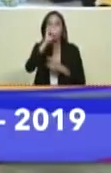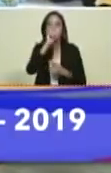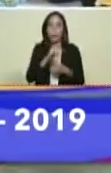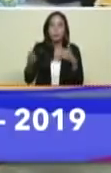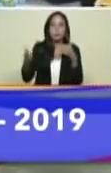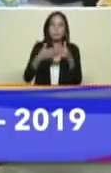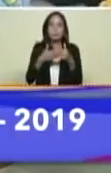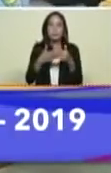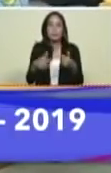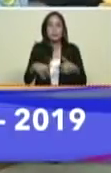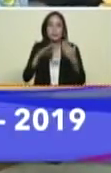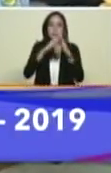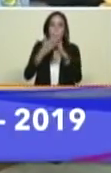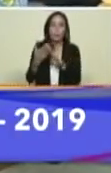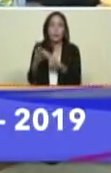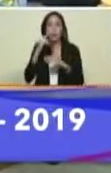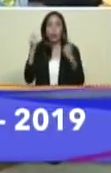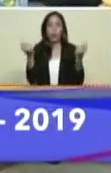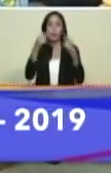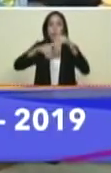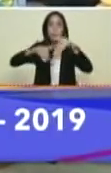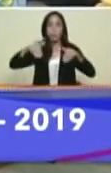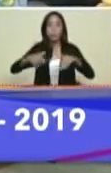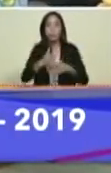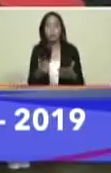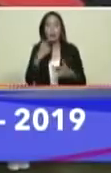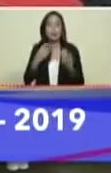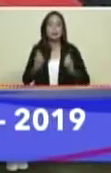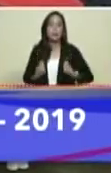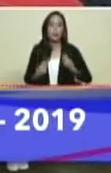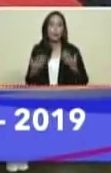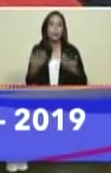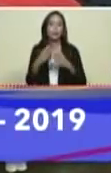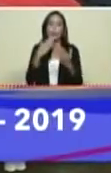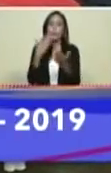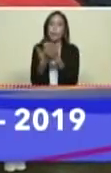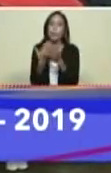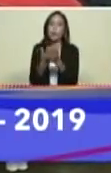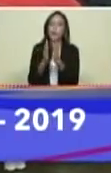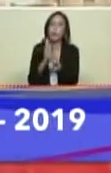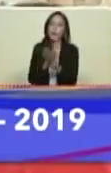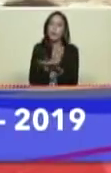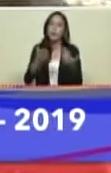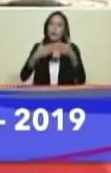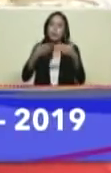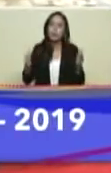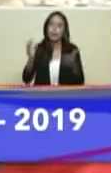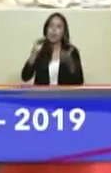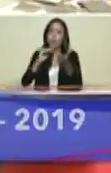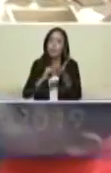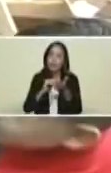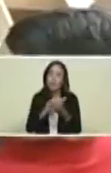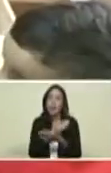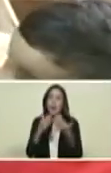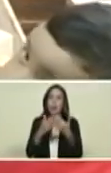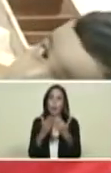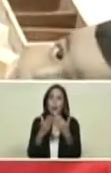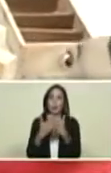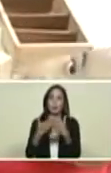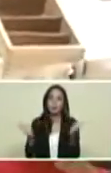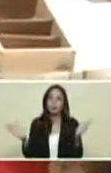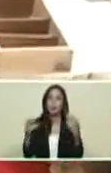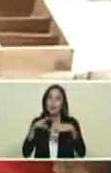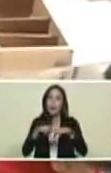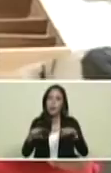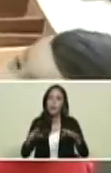La comunidad, durante la campaña electoral, fue una de las preocupaciones que nos manifestó. La necesidad de reabrir esta escuela para los